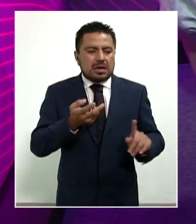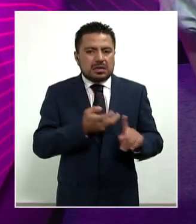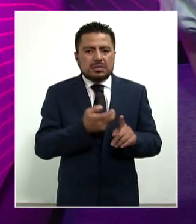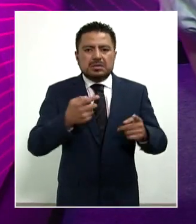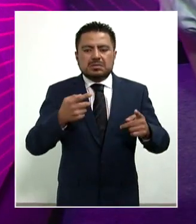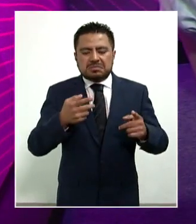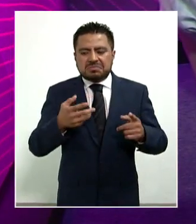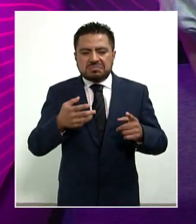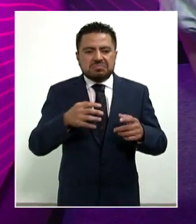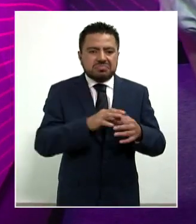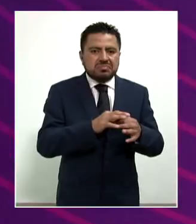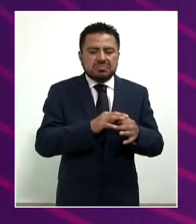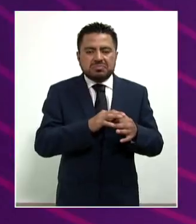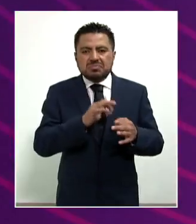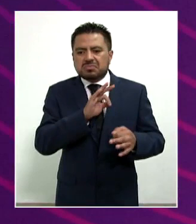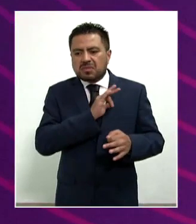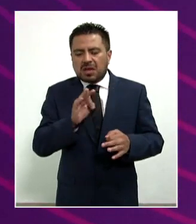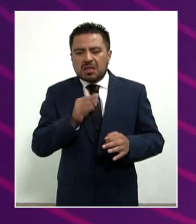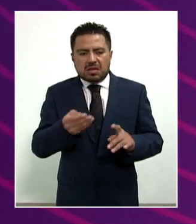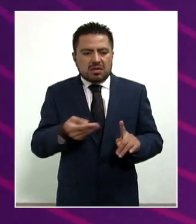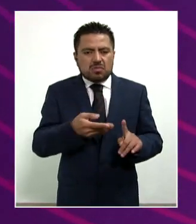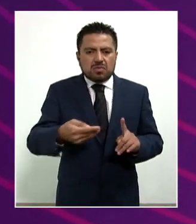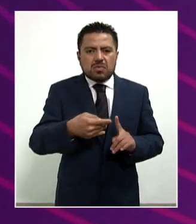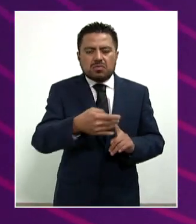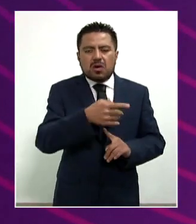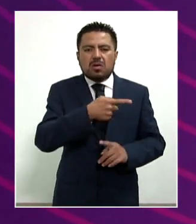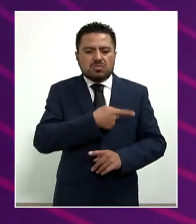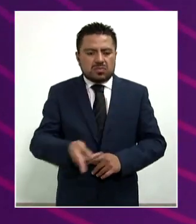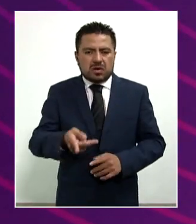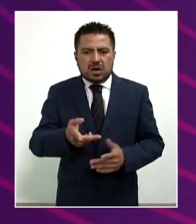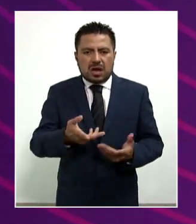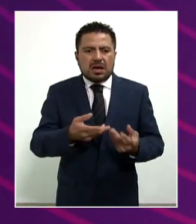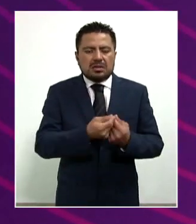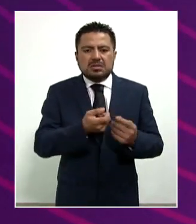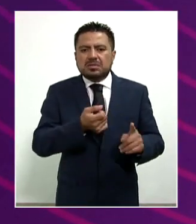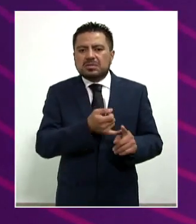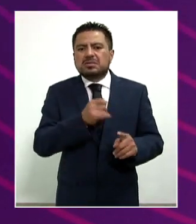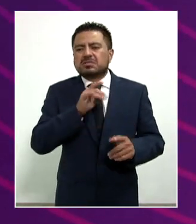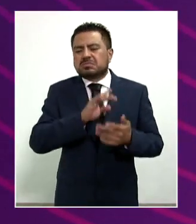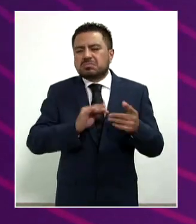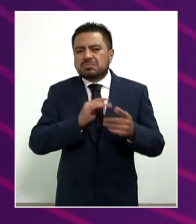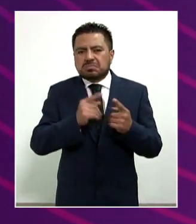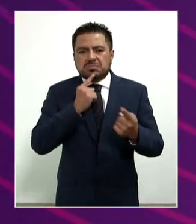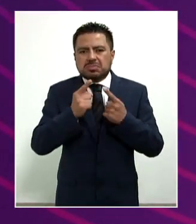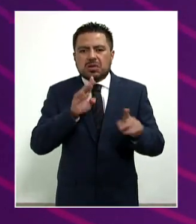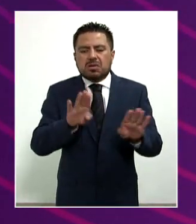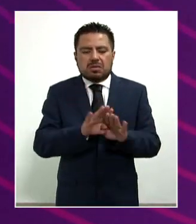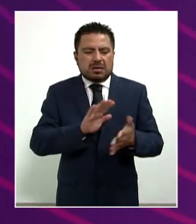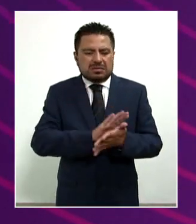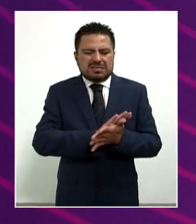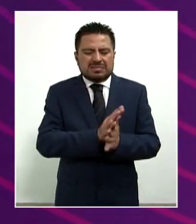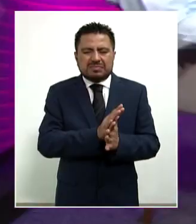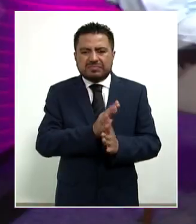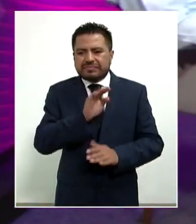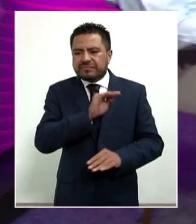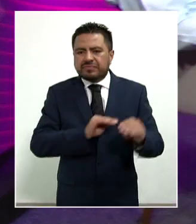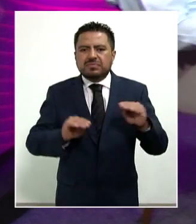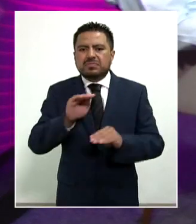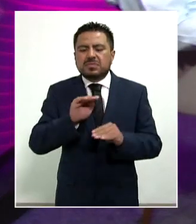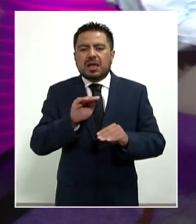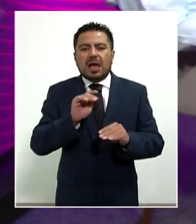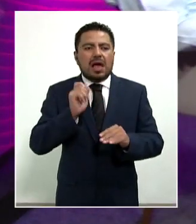ciertas pertenencias te pueden condicionar a una situación de pobreza, lo que llamamos, digamos, la discriminación estructural, aquello